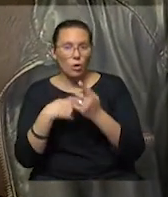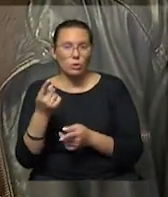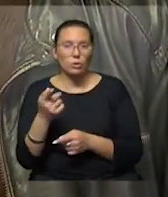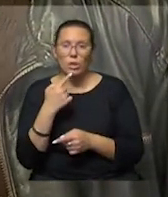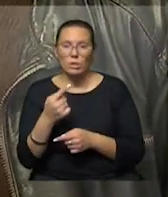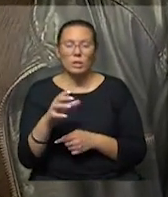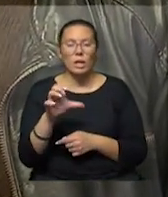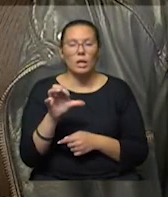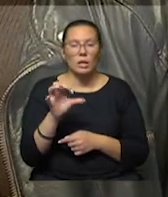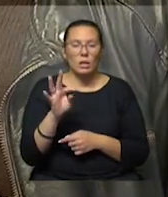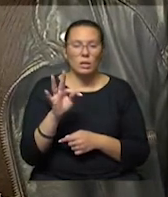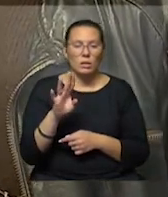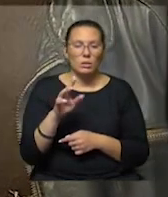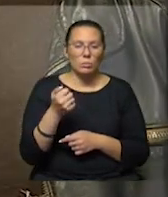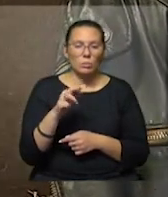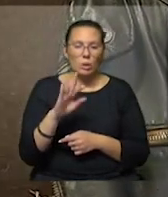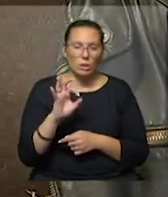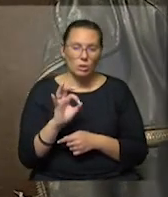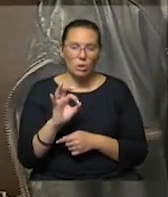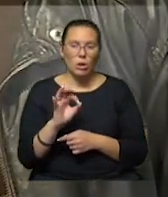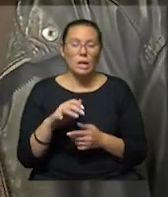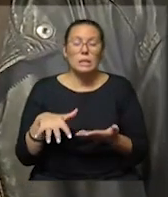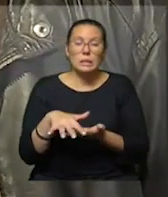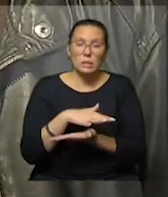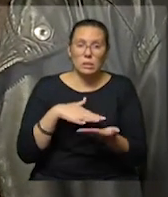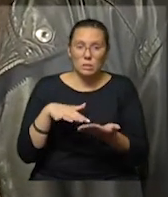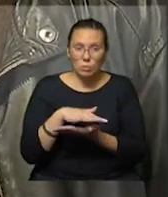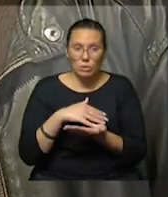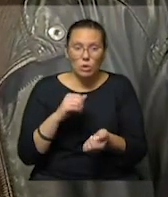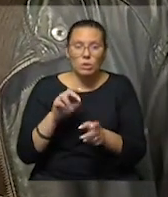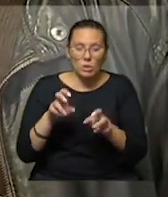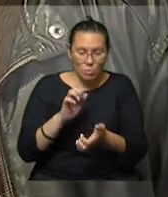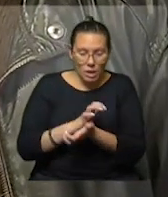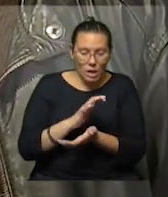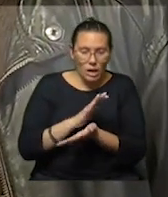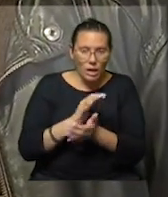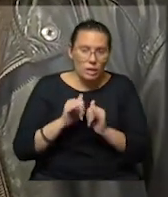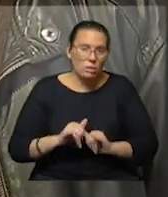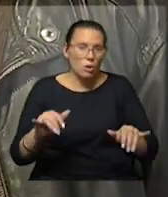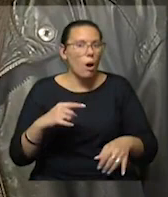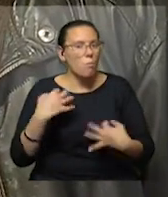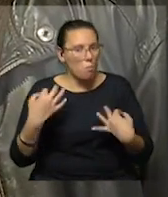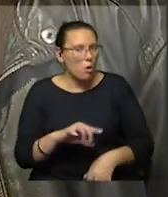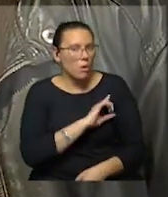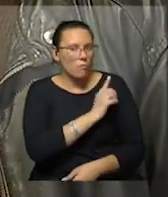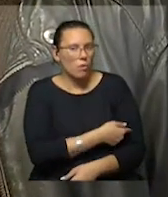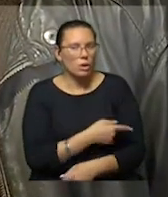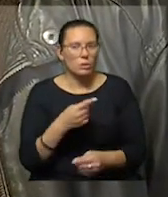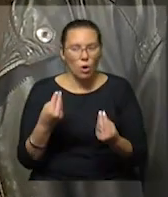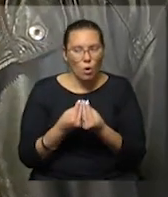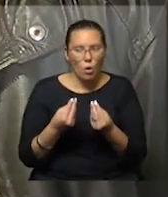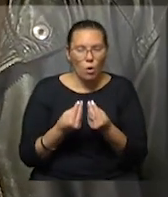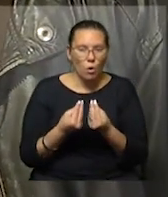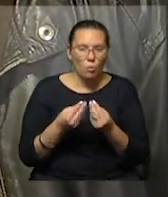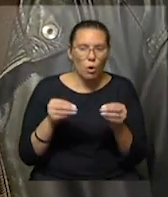estuario no el panorama a nivel editorial está súper fuerte Somos unos cuantos colegas